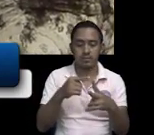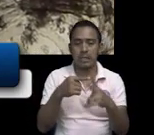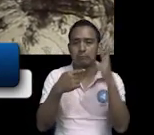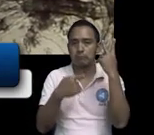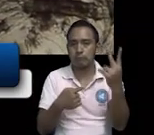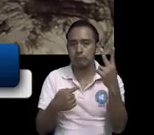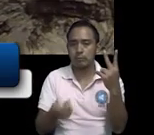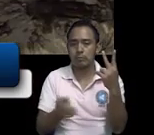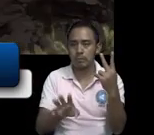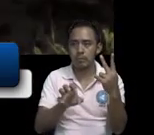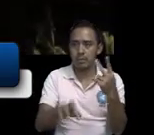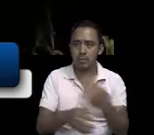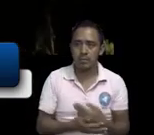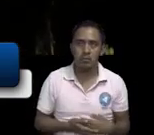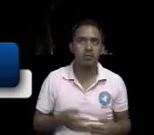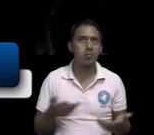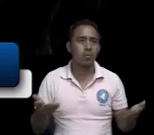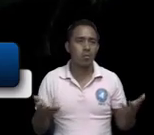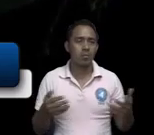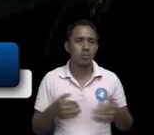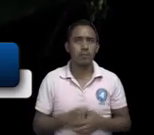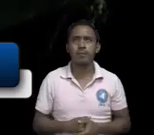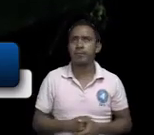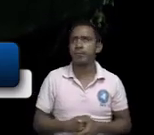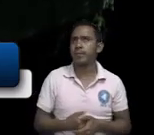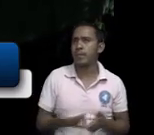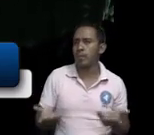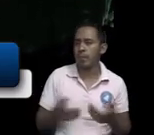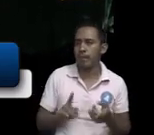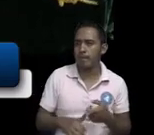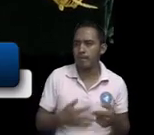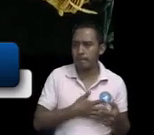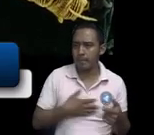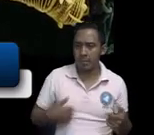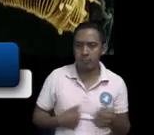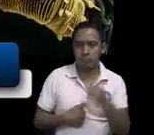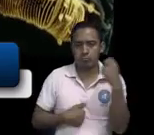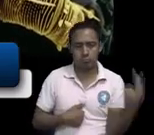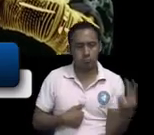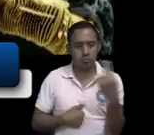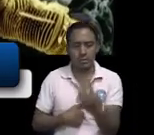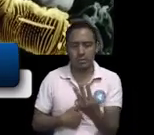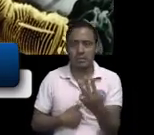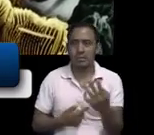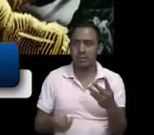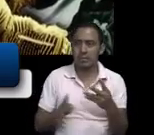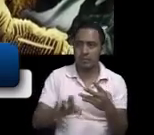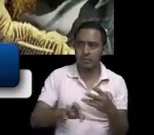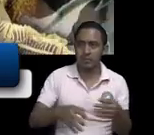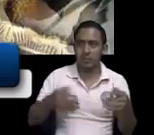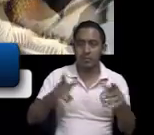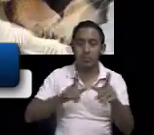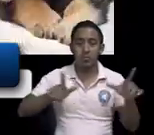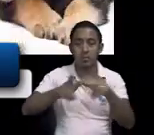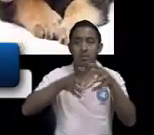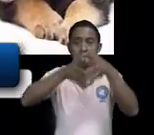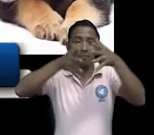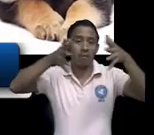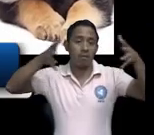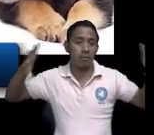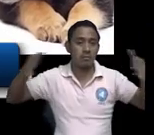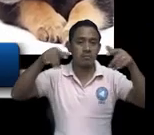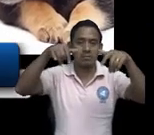perros. Se torna mejor, por ejemplo, tener hasta dos, tres perros cuando uno vive en un lugar amplio. Pero